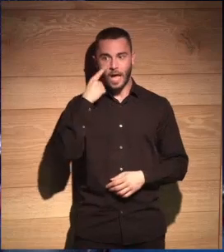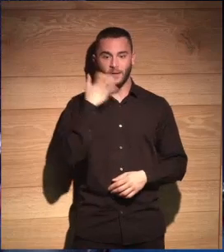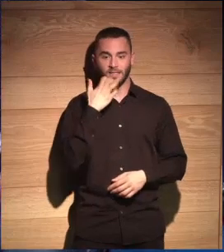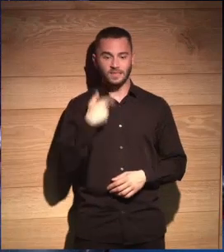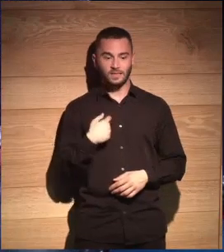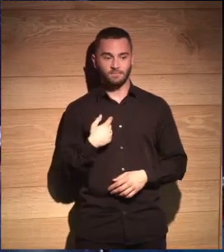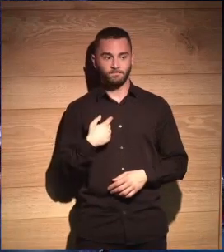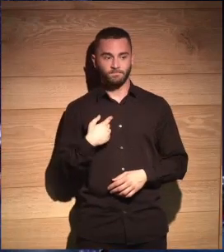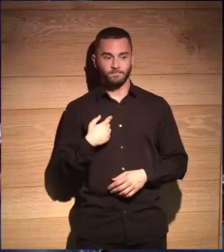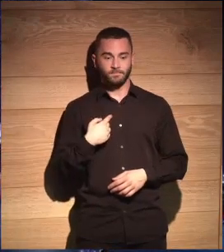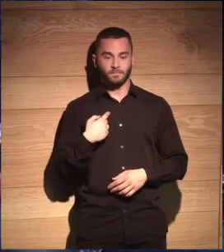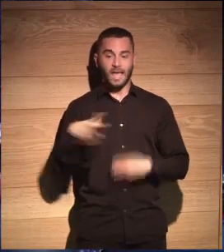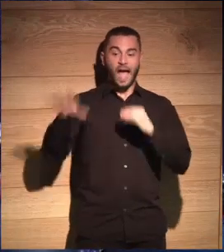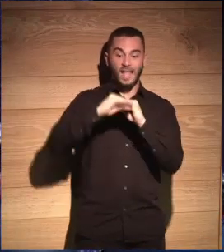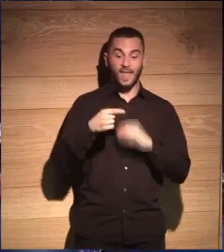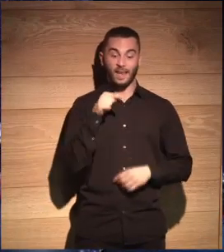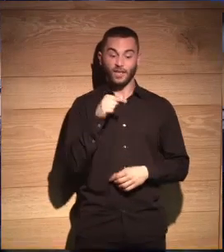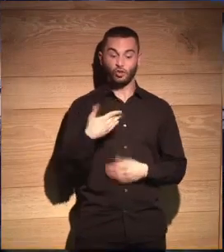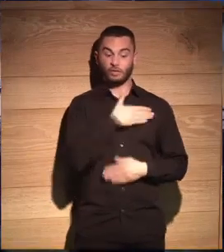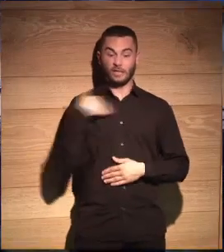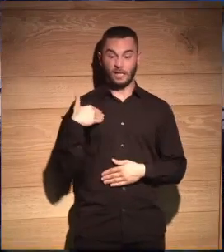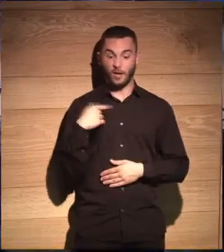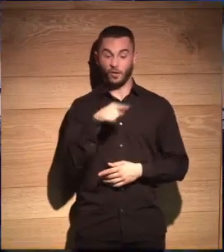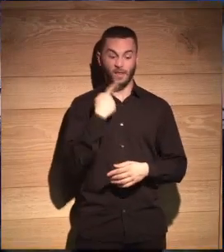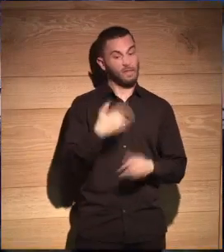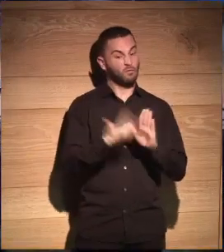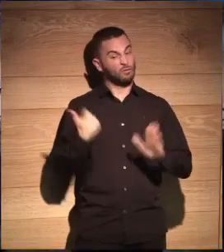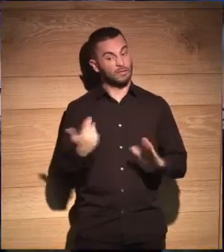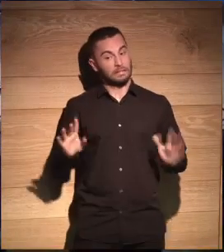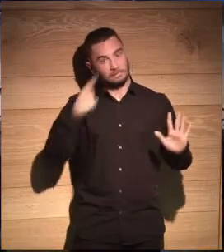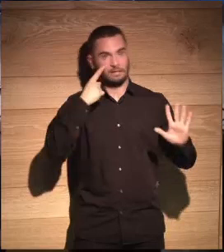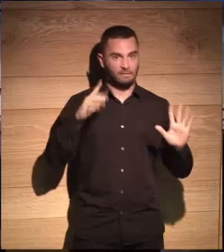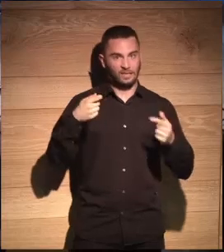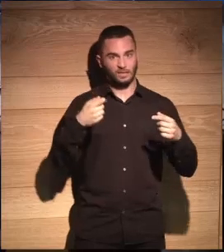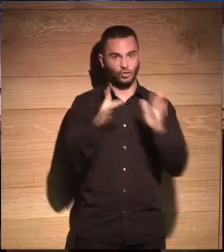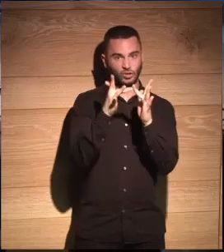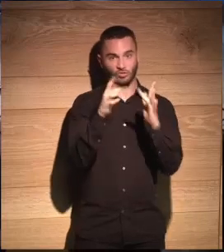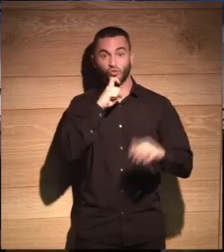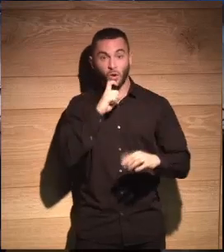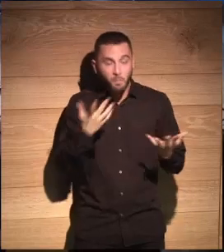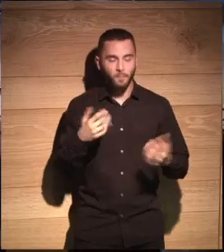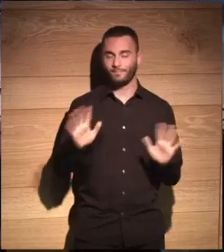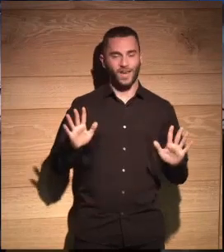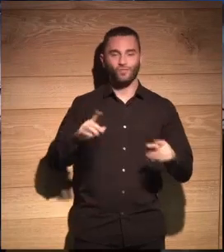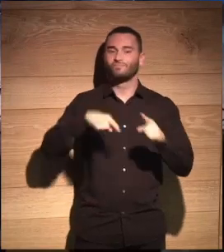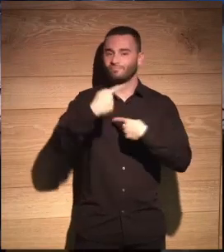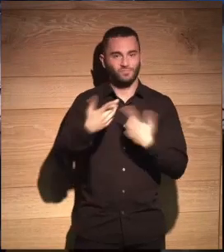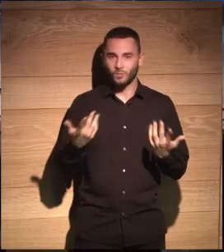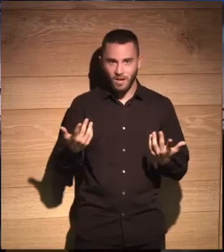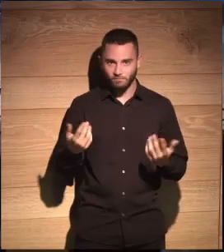tal. Entonces, hay cierto... Sí. Luego ha sido todo muy fluido, la verdad.